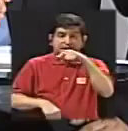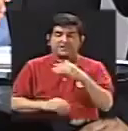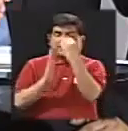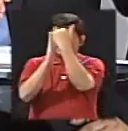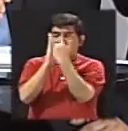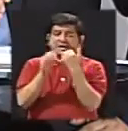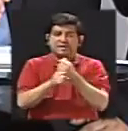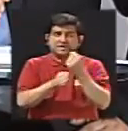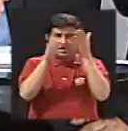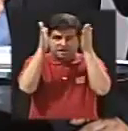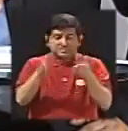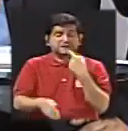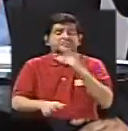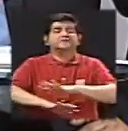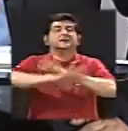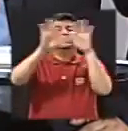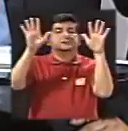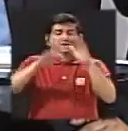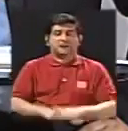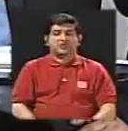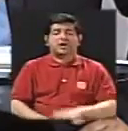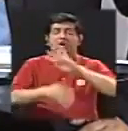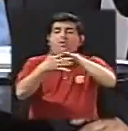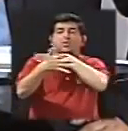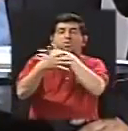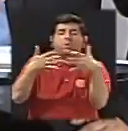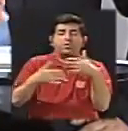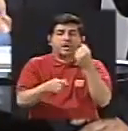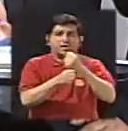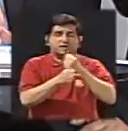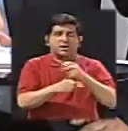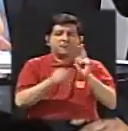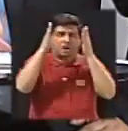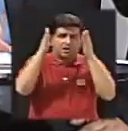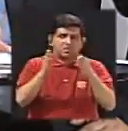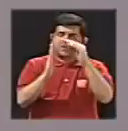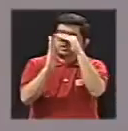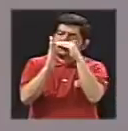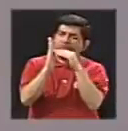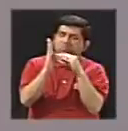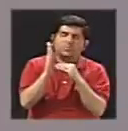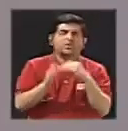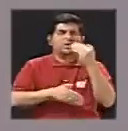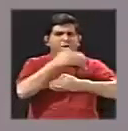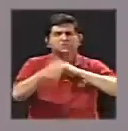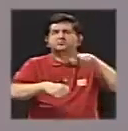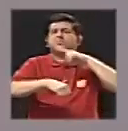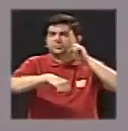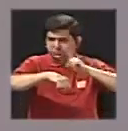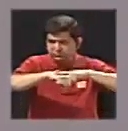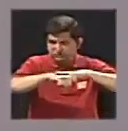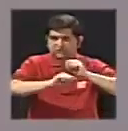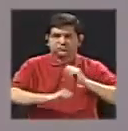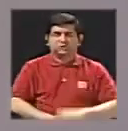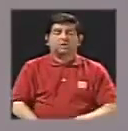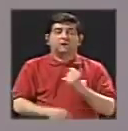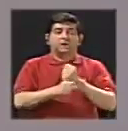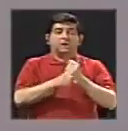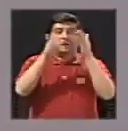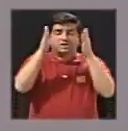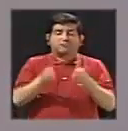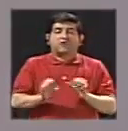ya se dice claramente, de acuerdo al horario también que trabaja el compañero, etcétera. Esto es un proceso normal. Entonces los trabajadores de